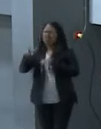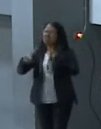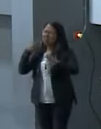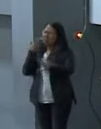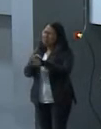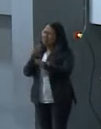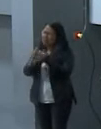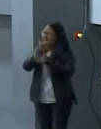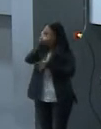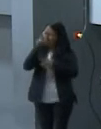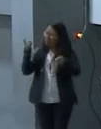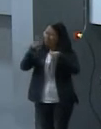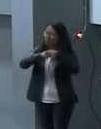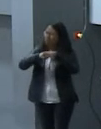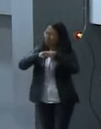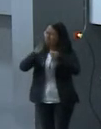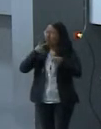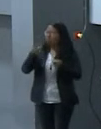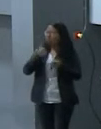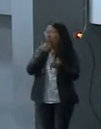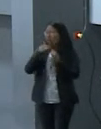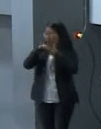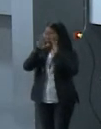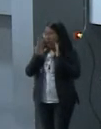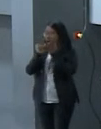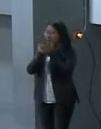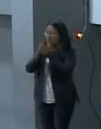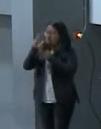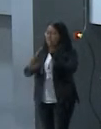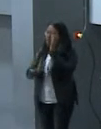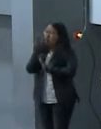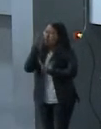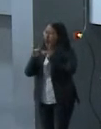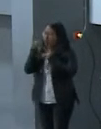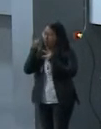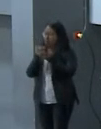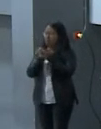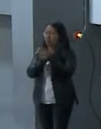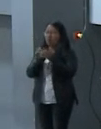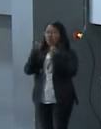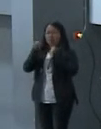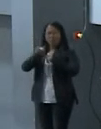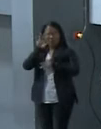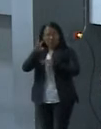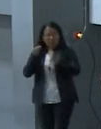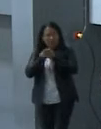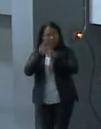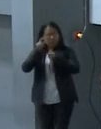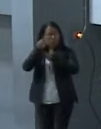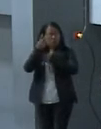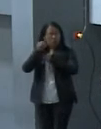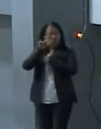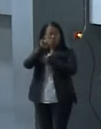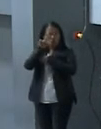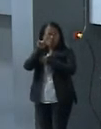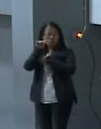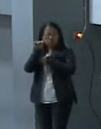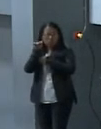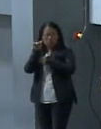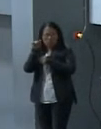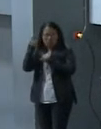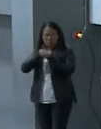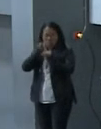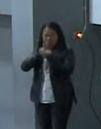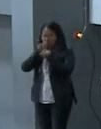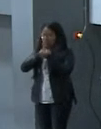tipo de vinculación? Si se propone una mejora sustancial, hablamos de vinculación a 11 meses y medio. Por supuesto,